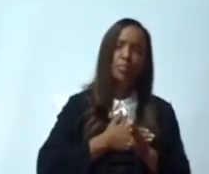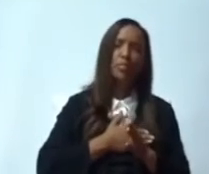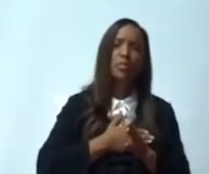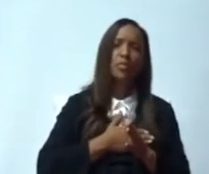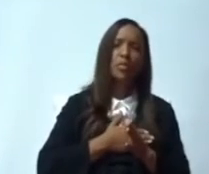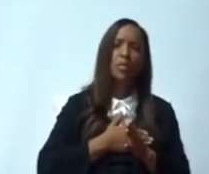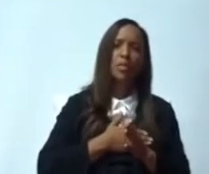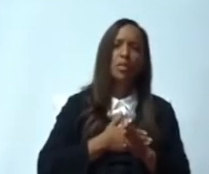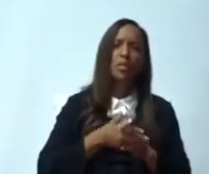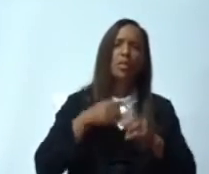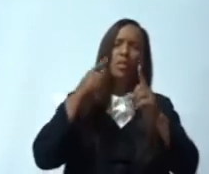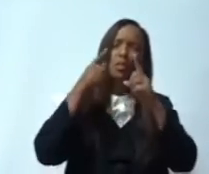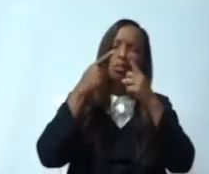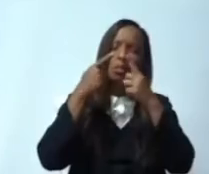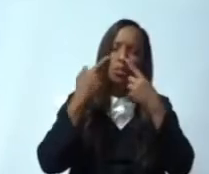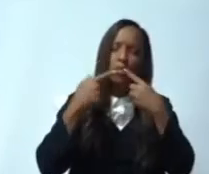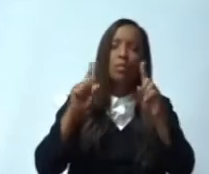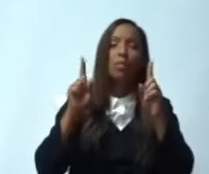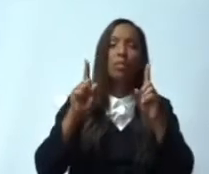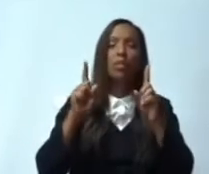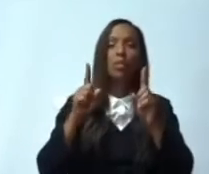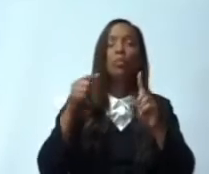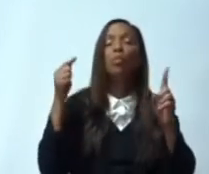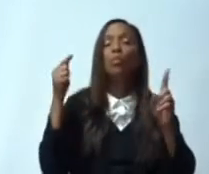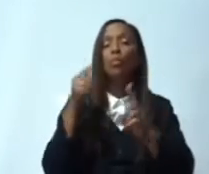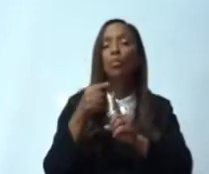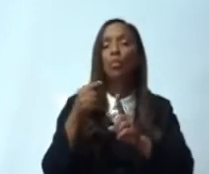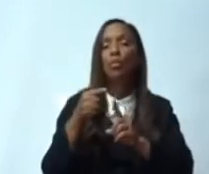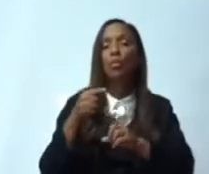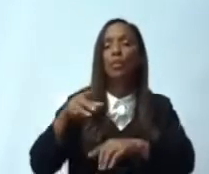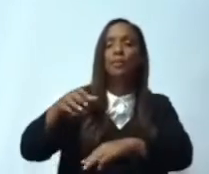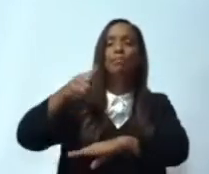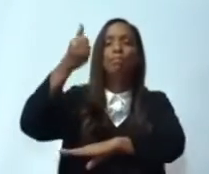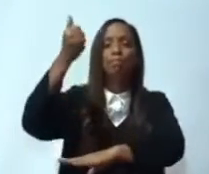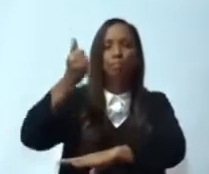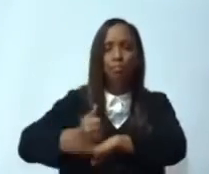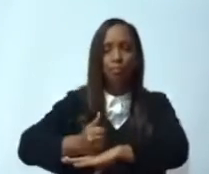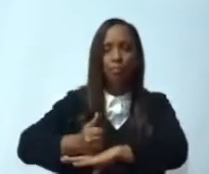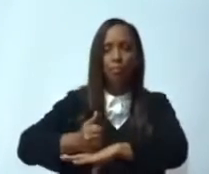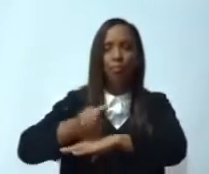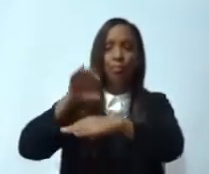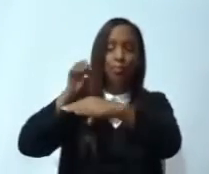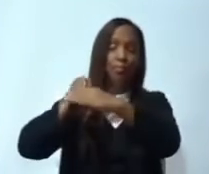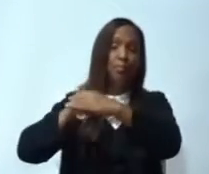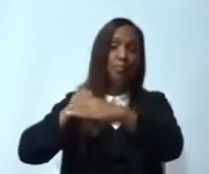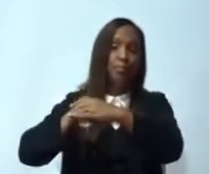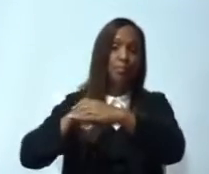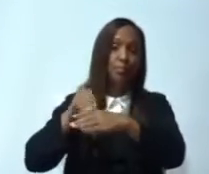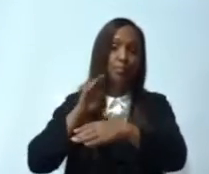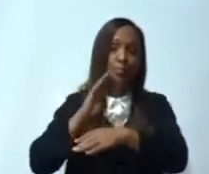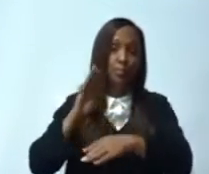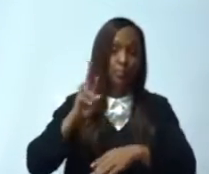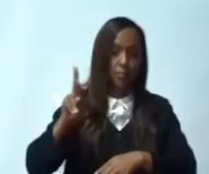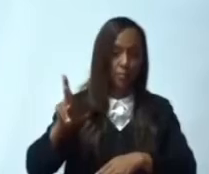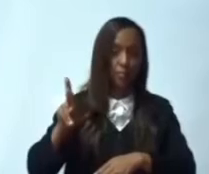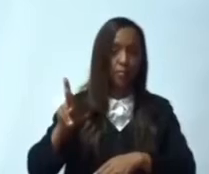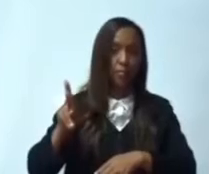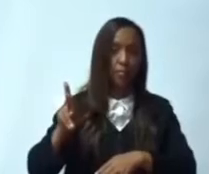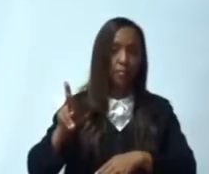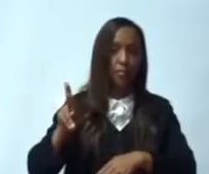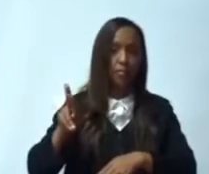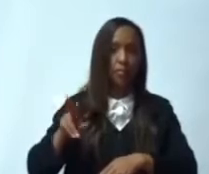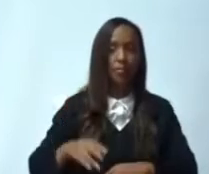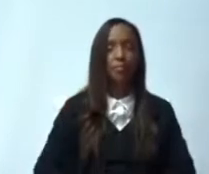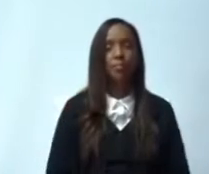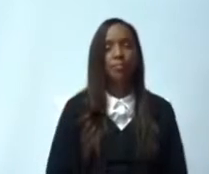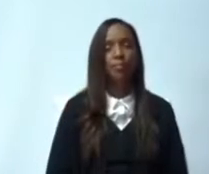tener una institución bancaria y librarse de esas situaciones que les genera a ellos la falta de